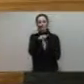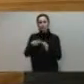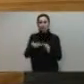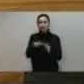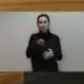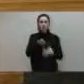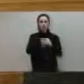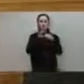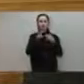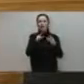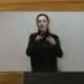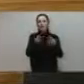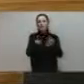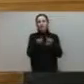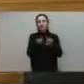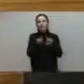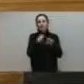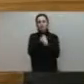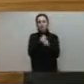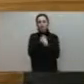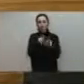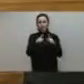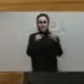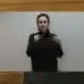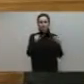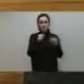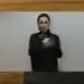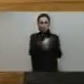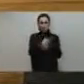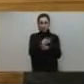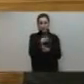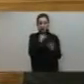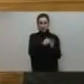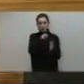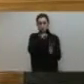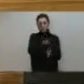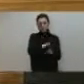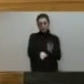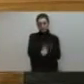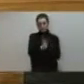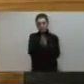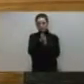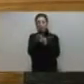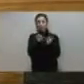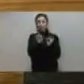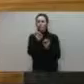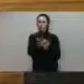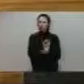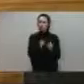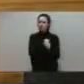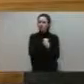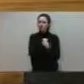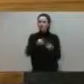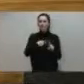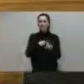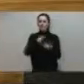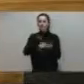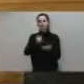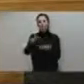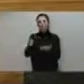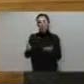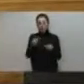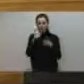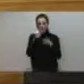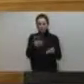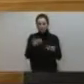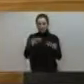basan fundamentalmente en la actividad de los astilleros, que en 2015 mantuvieron altas tasas de actividad y de contratación. La excelencia